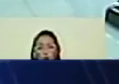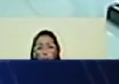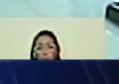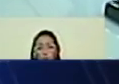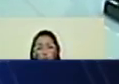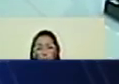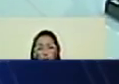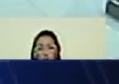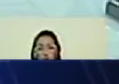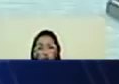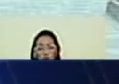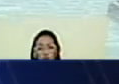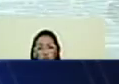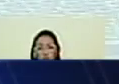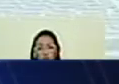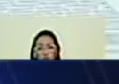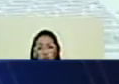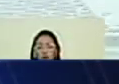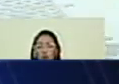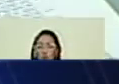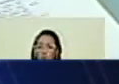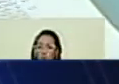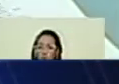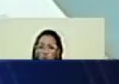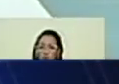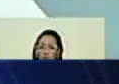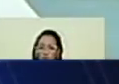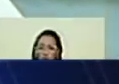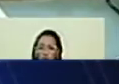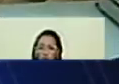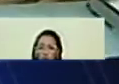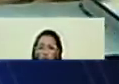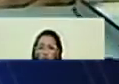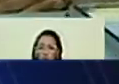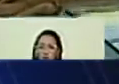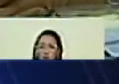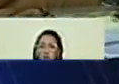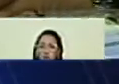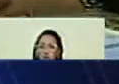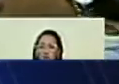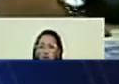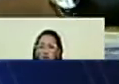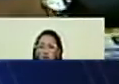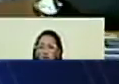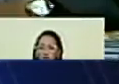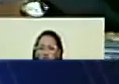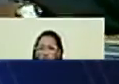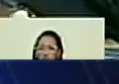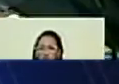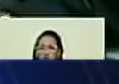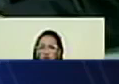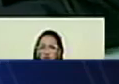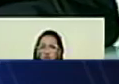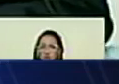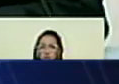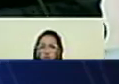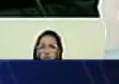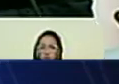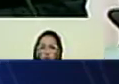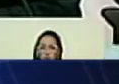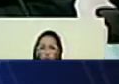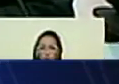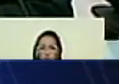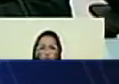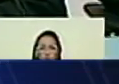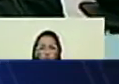por el presidente de la República para el sector privado para cubrir el diferencial que llegue a el establecimiento